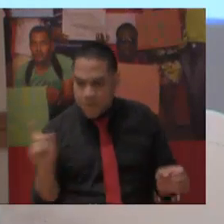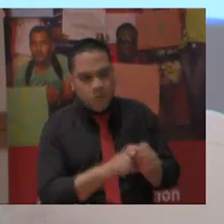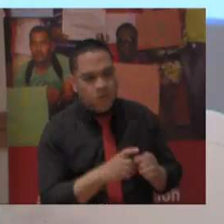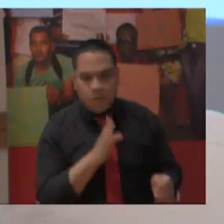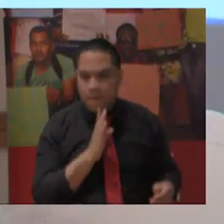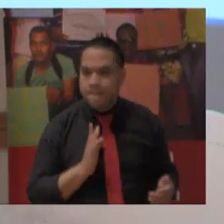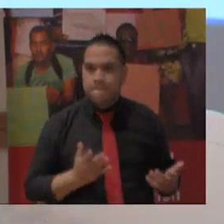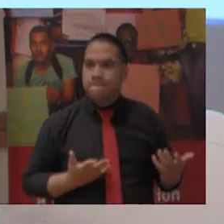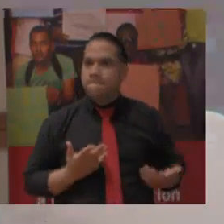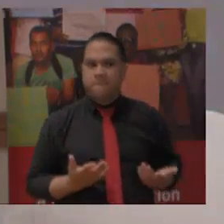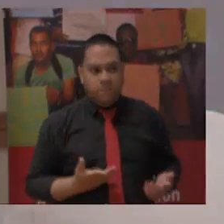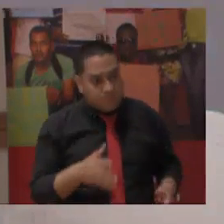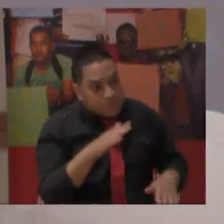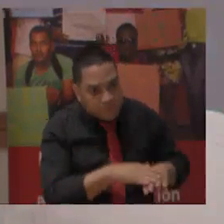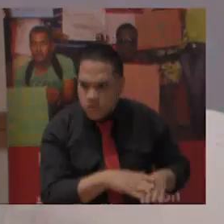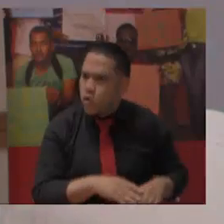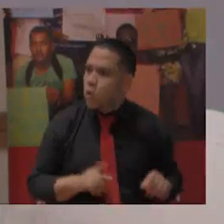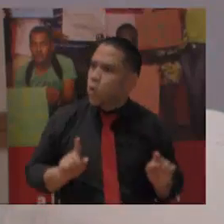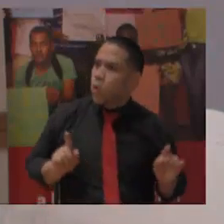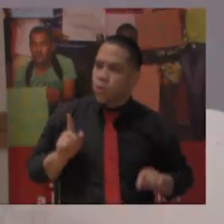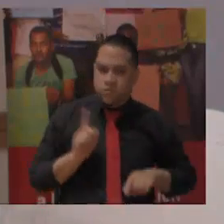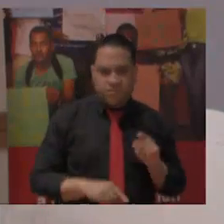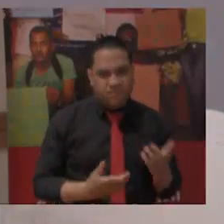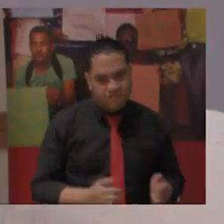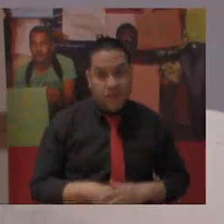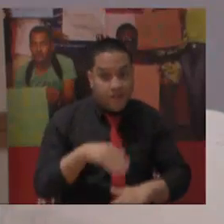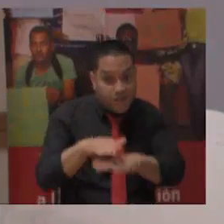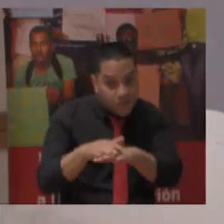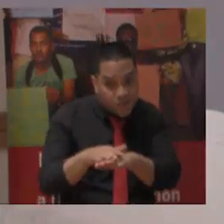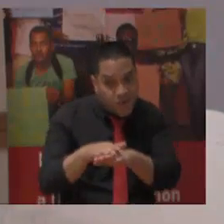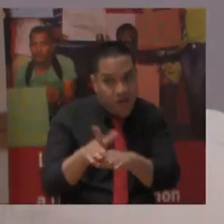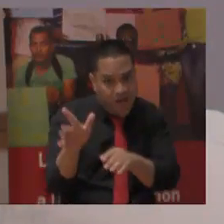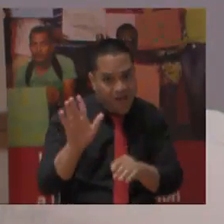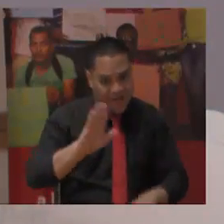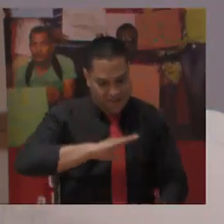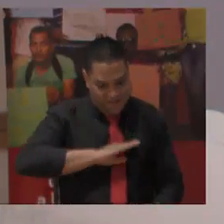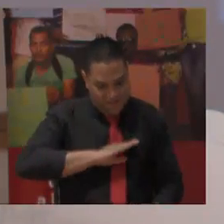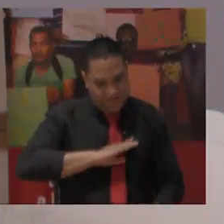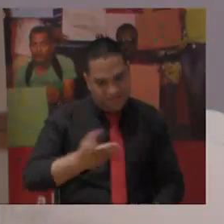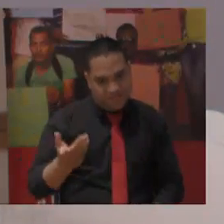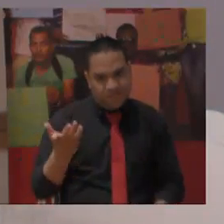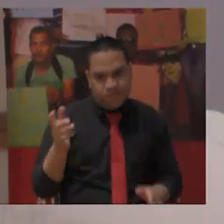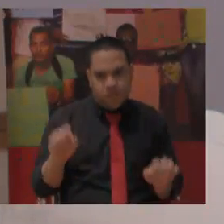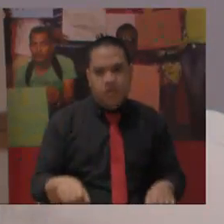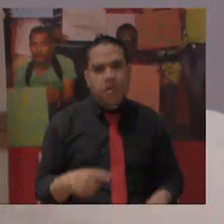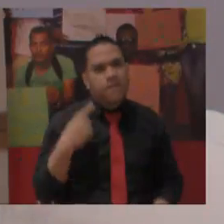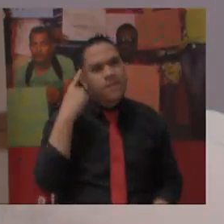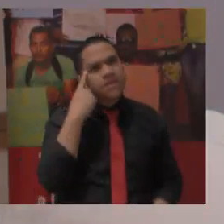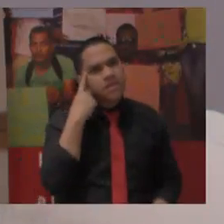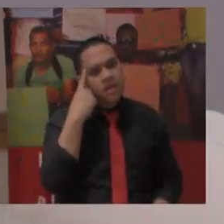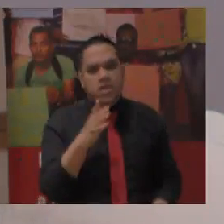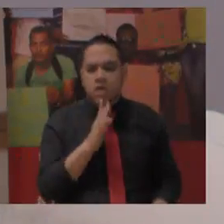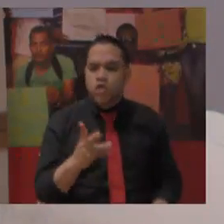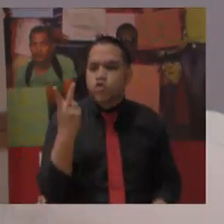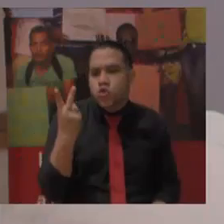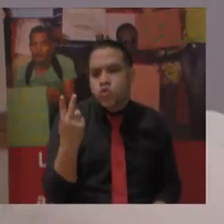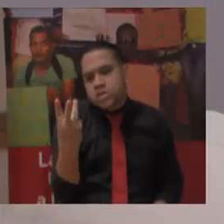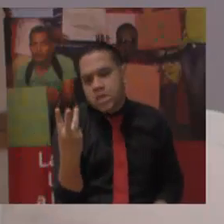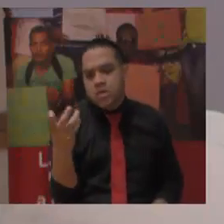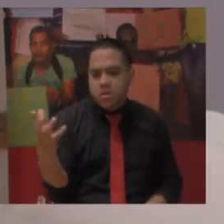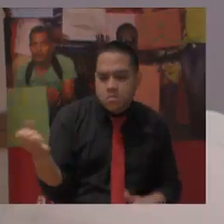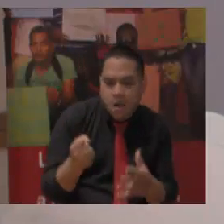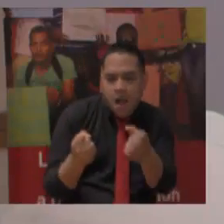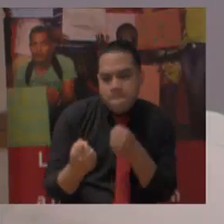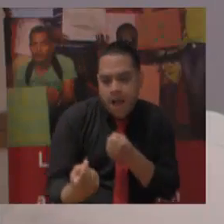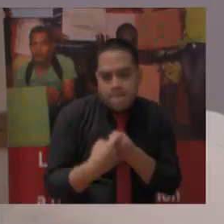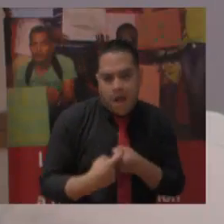reintegración. Y por eso el mensaje para el alcalde, la administración no se puede quedar en pensar en que va a contratar 2 o 3 y en que voy a ver